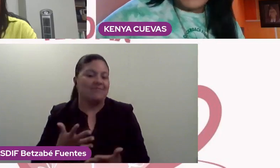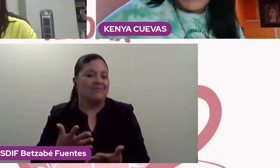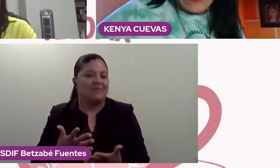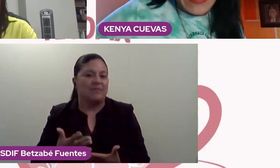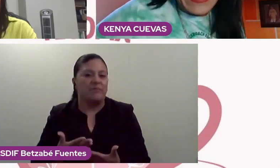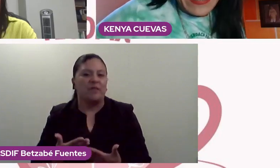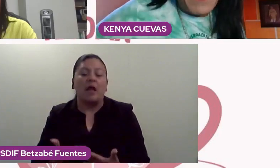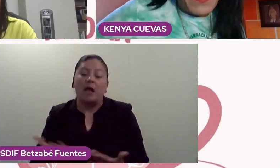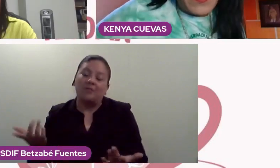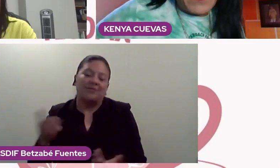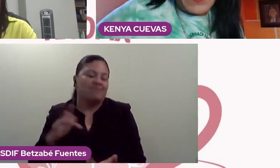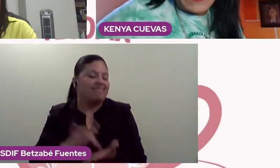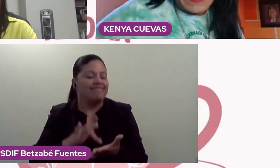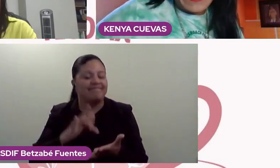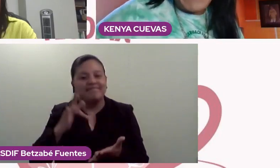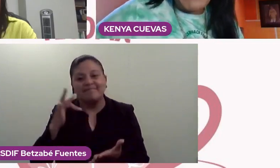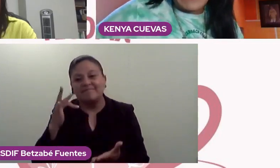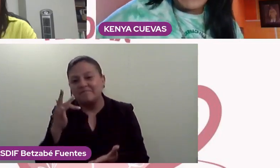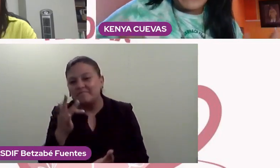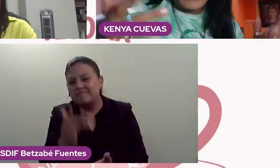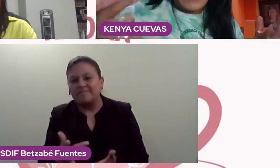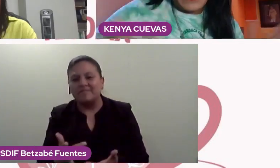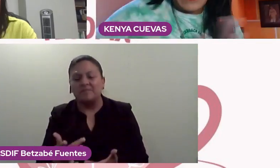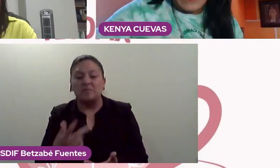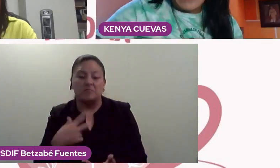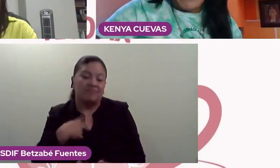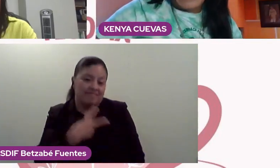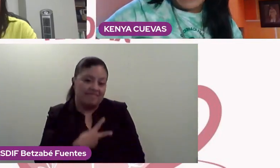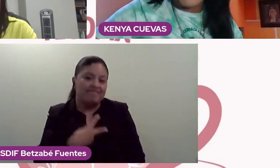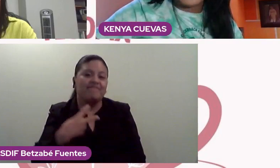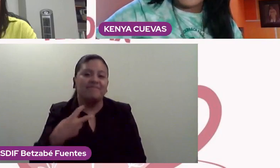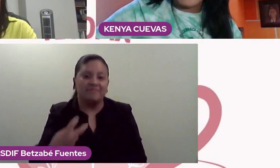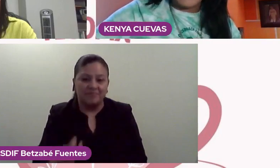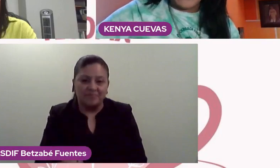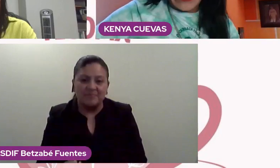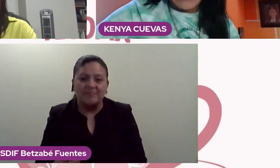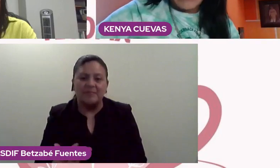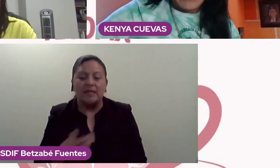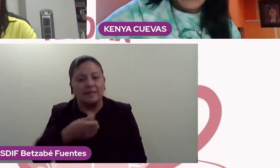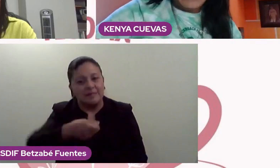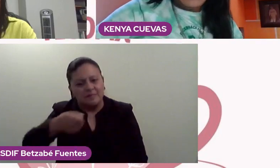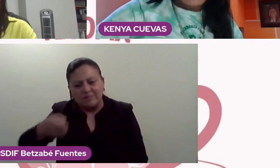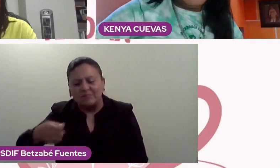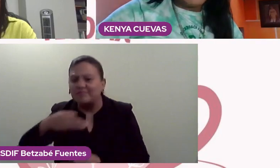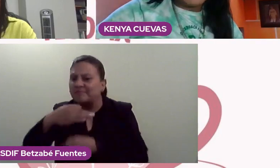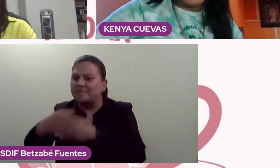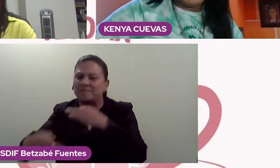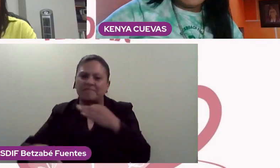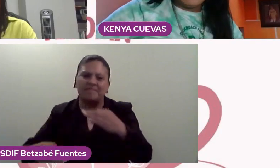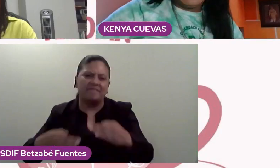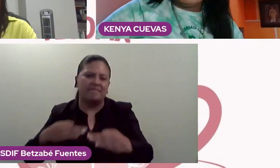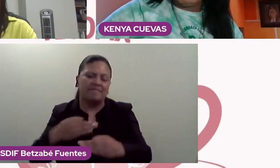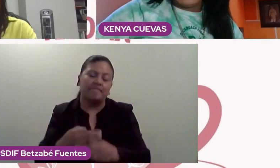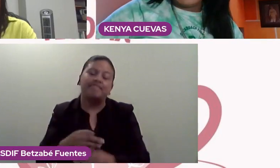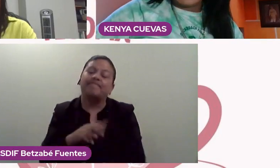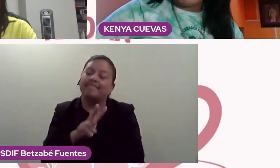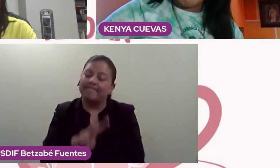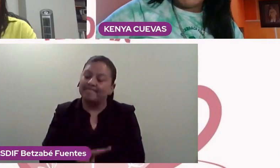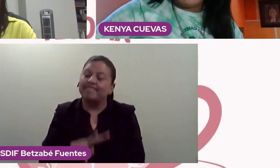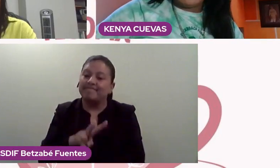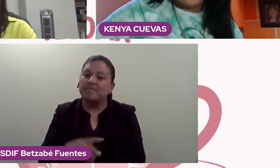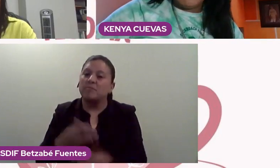No, pues muchas gracias por esta gran invitación y pues saludo a toda tu audiencia. La verdad es que el tema